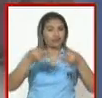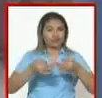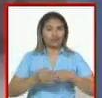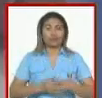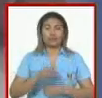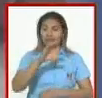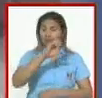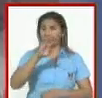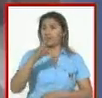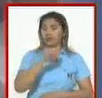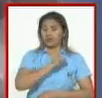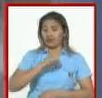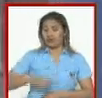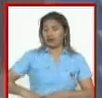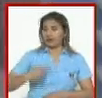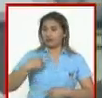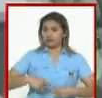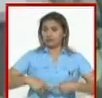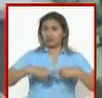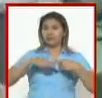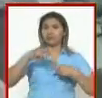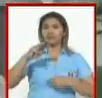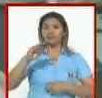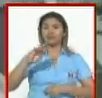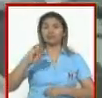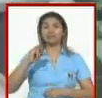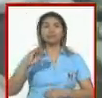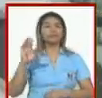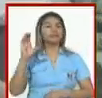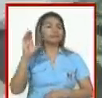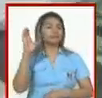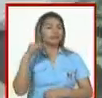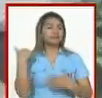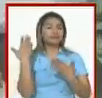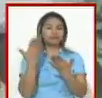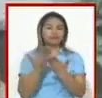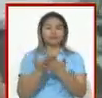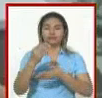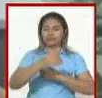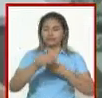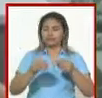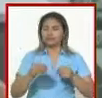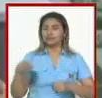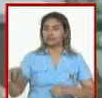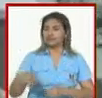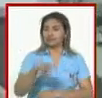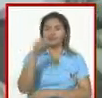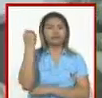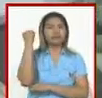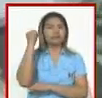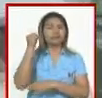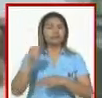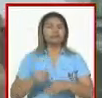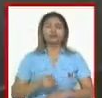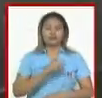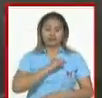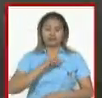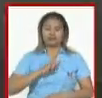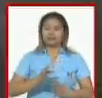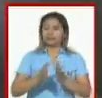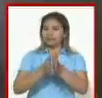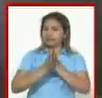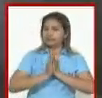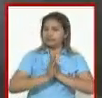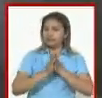desde cochabamba el alcalde suspendido a eduardo mérida sigue buscando su retorno a su despacho y viajó hasta sucre para pedir al tribunal constitucional